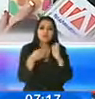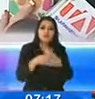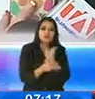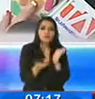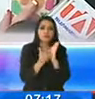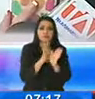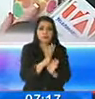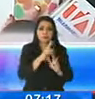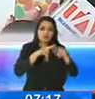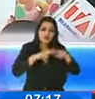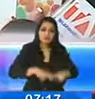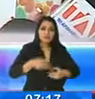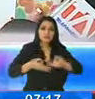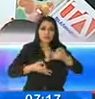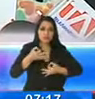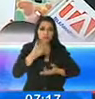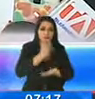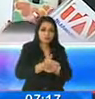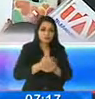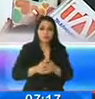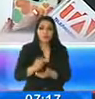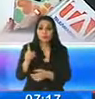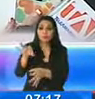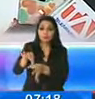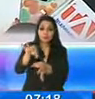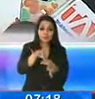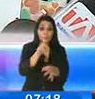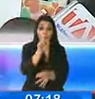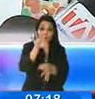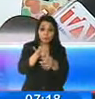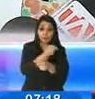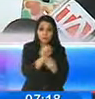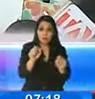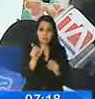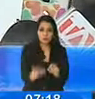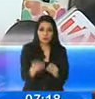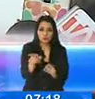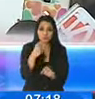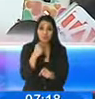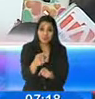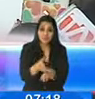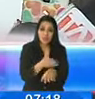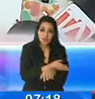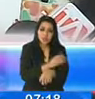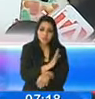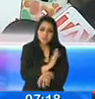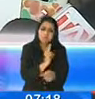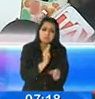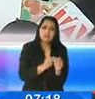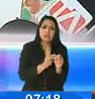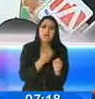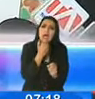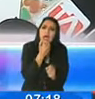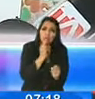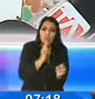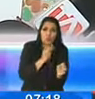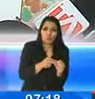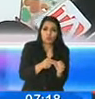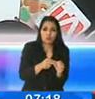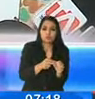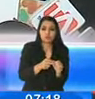mayoría. Hay un voto salvado donde se establece que hubo un cierto grado de participación dentro